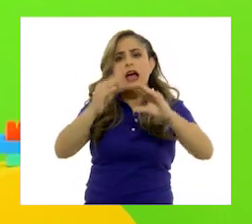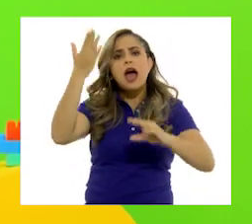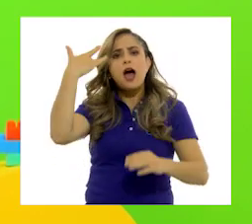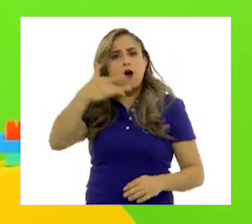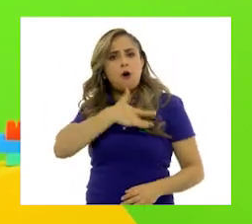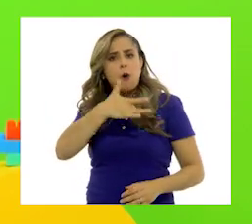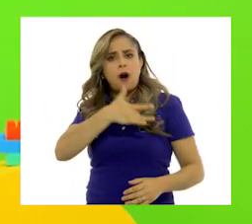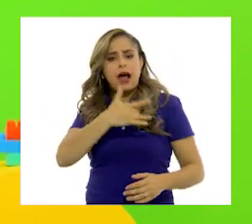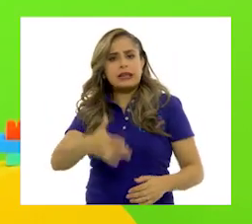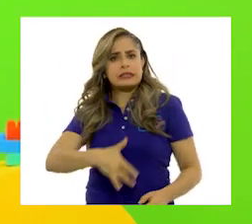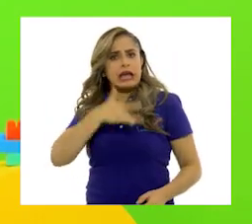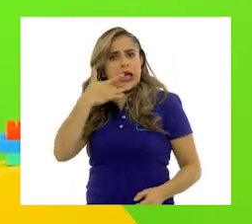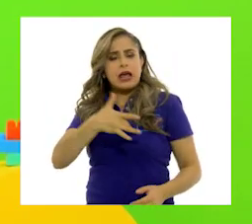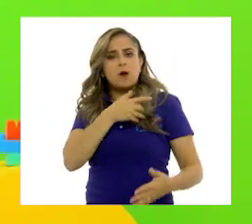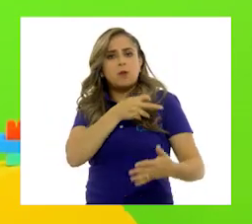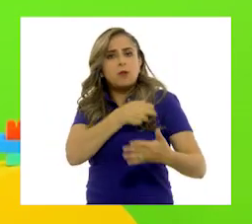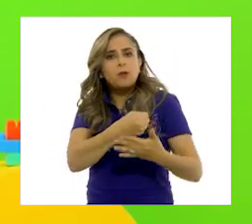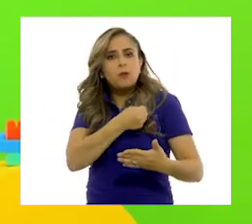corazón.